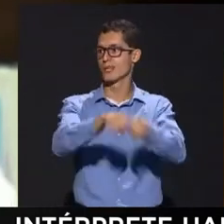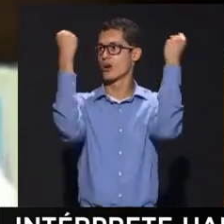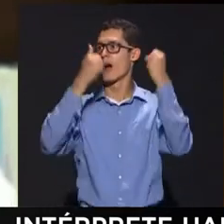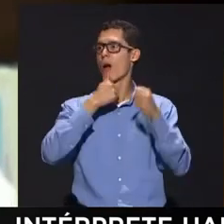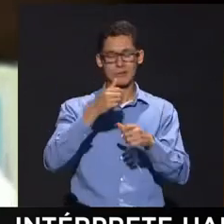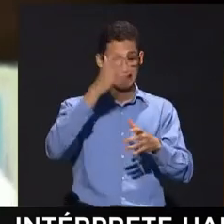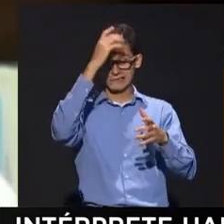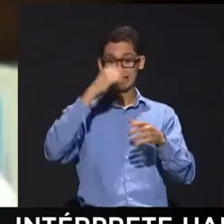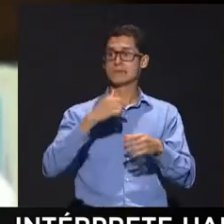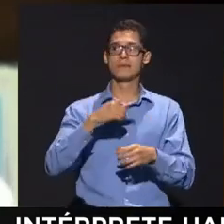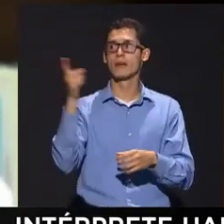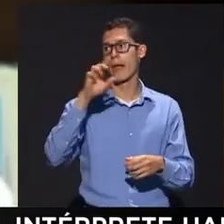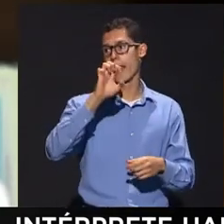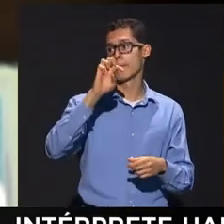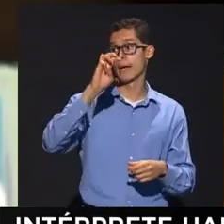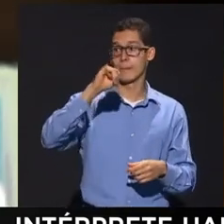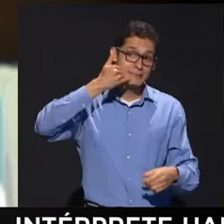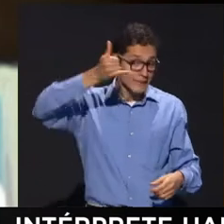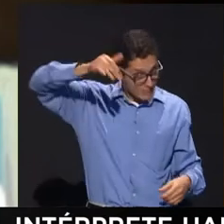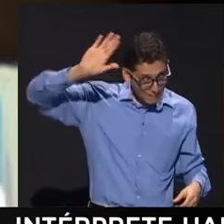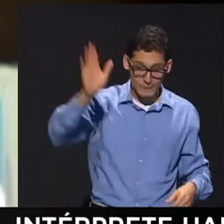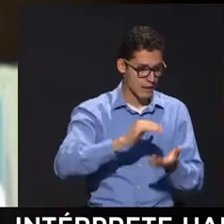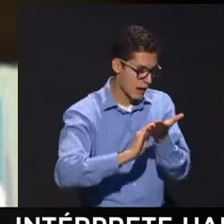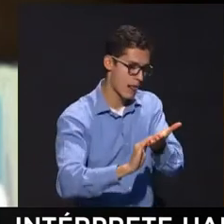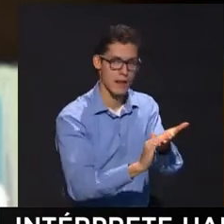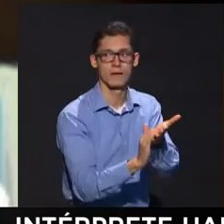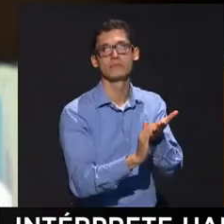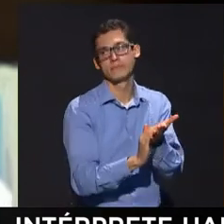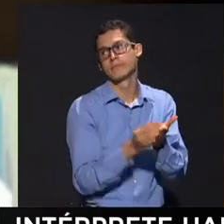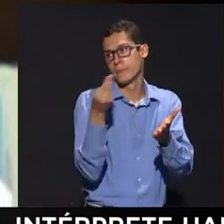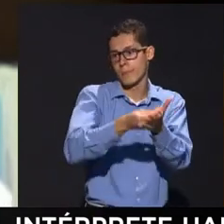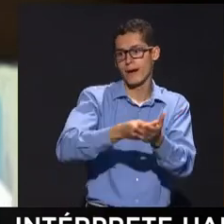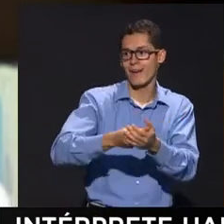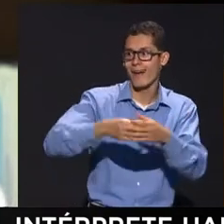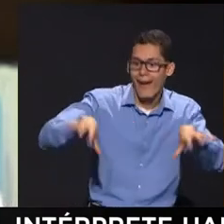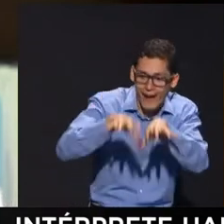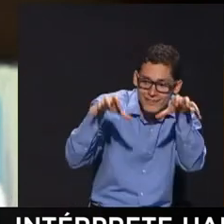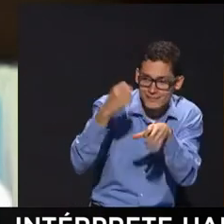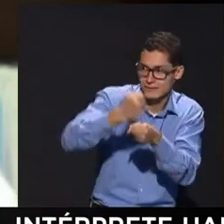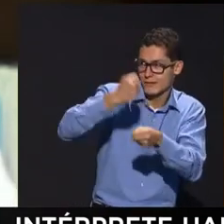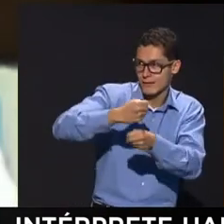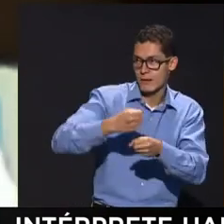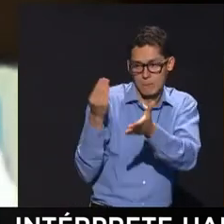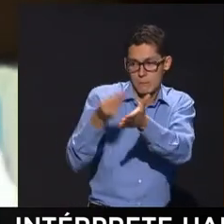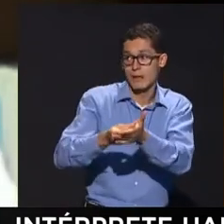factura anterior que la están financiando o porque son parte del programa Somos que tenemos en